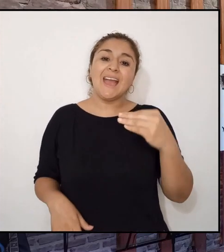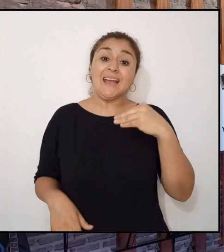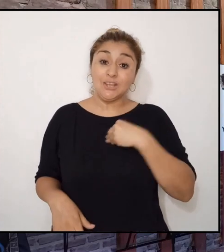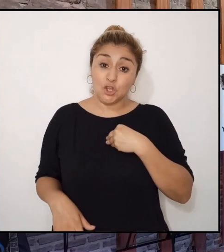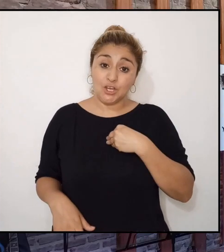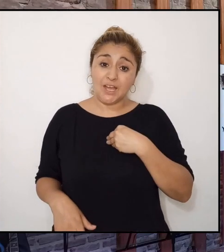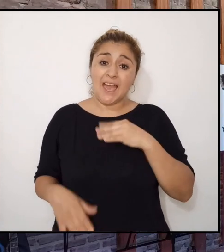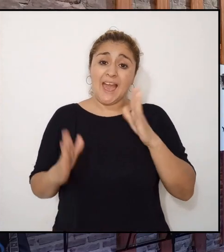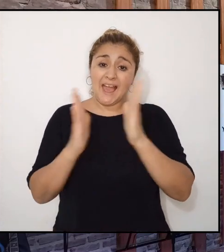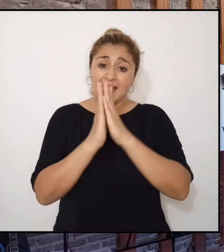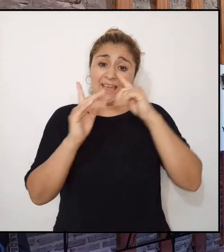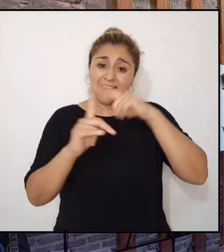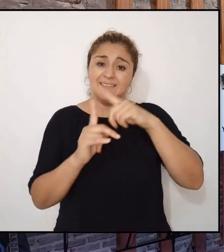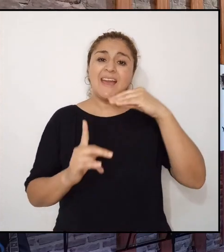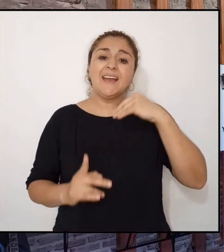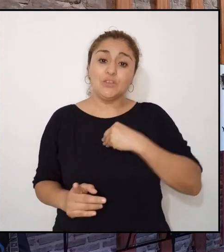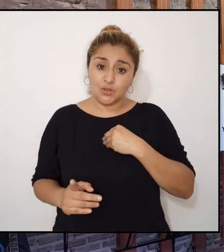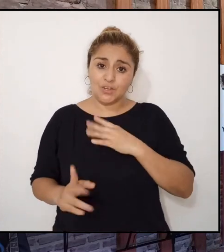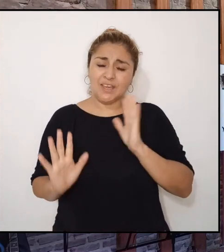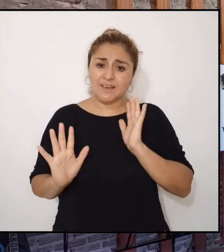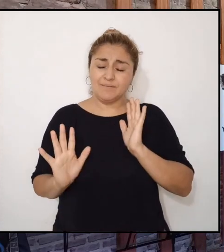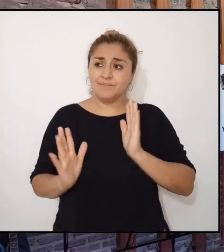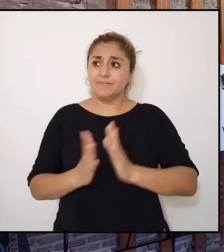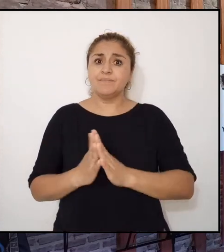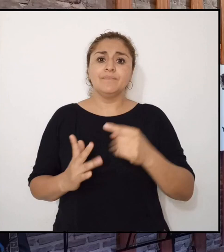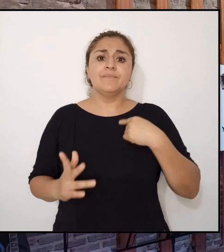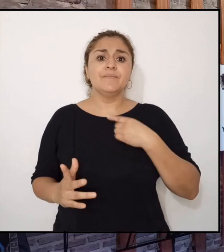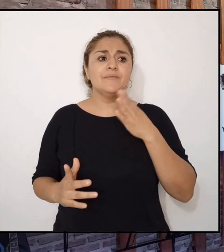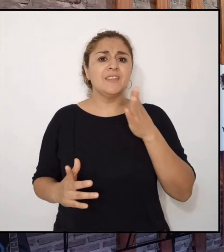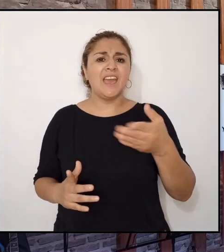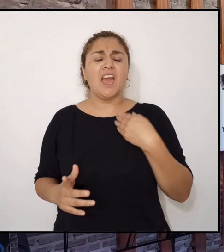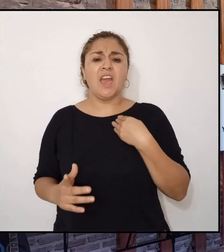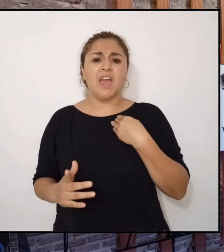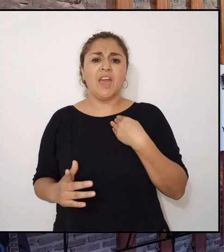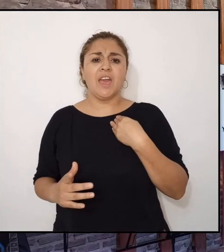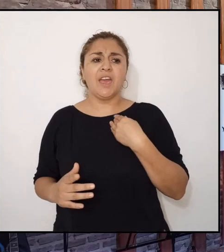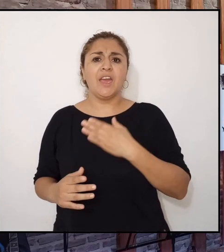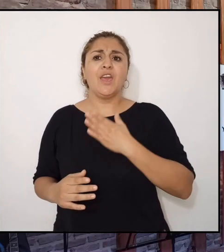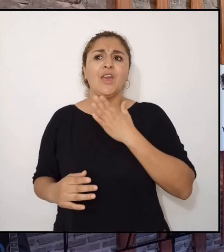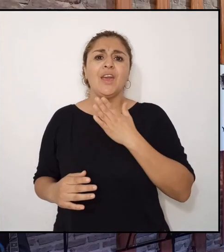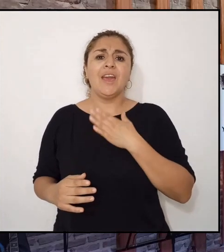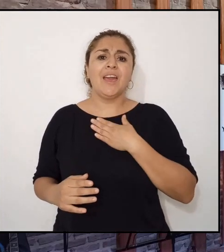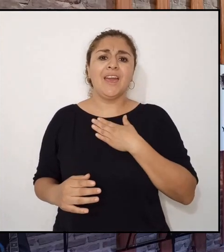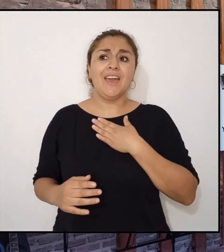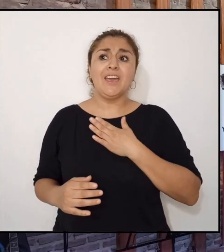todo muy... Y claro, me llevó a una iglesia archi mega pentecostal.